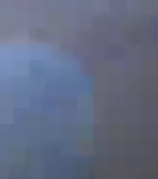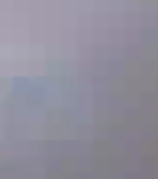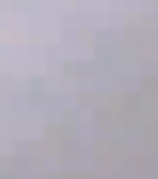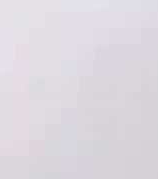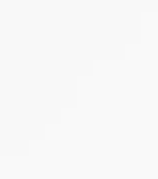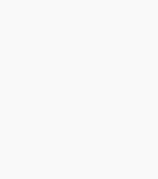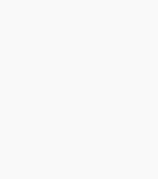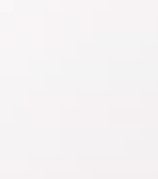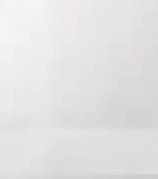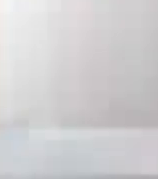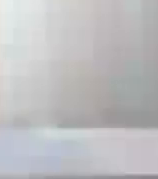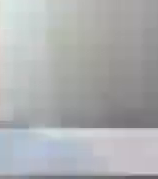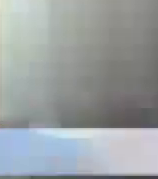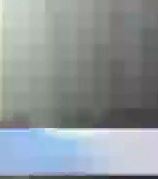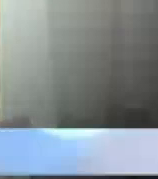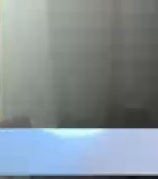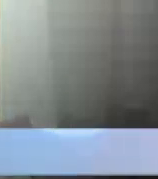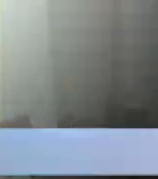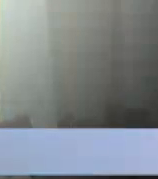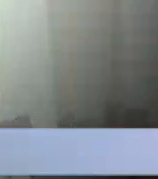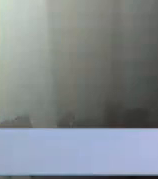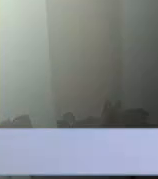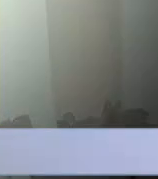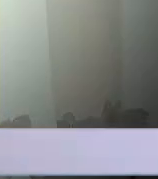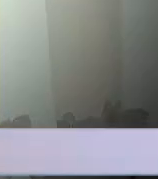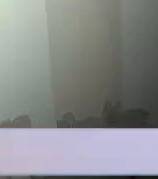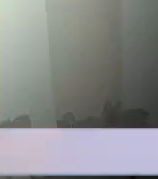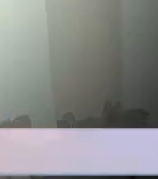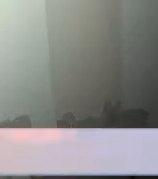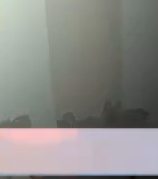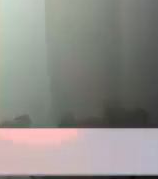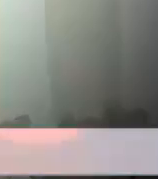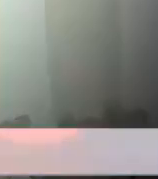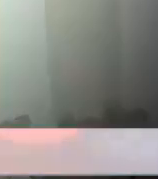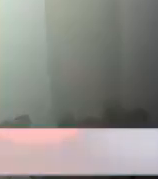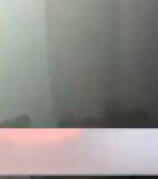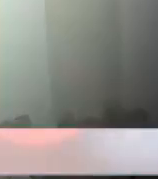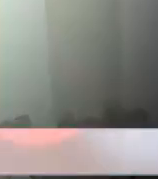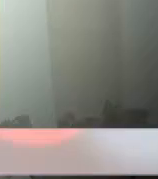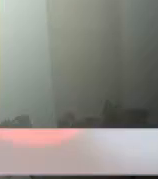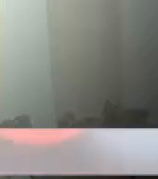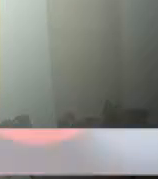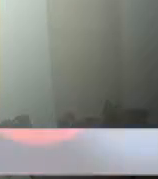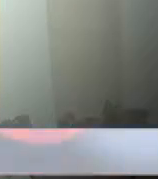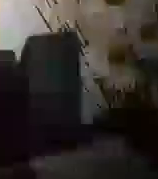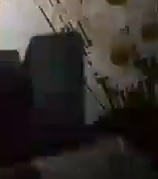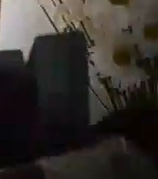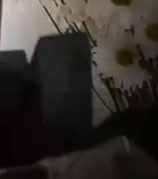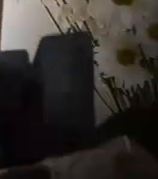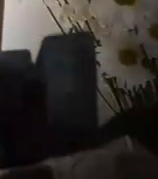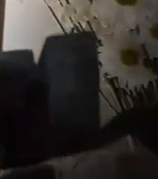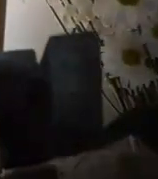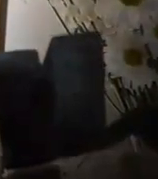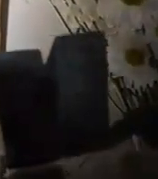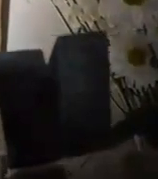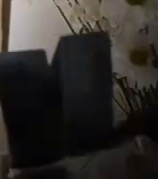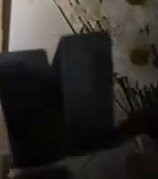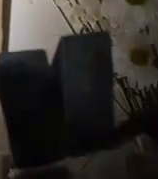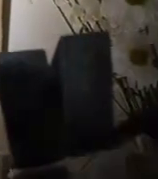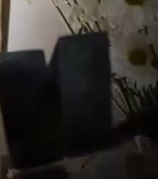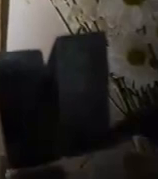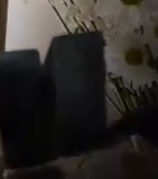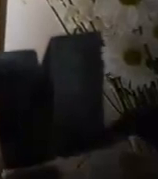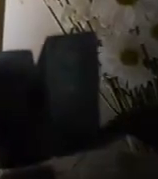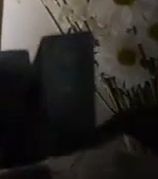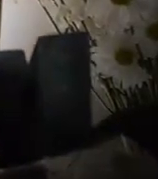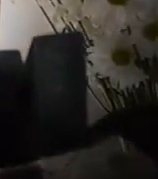busca preservar la vida. El murmullo de las abejas tiene algo de historia, de drama y de humor. Al final es un